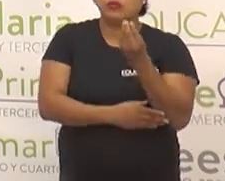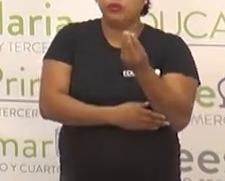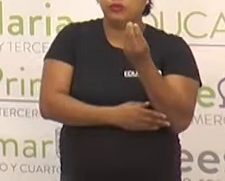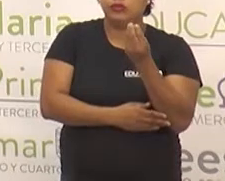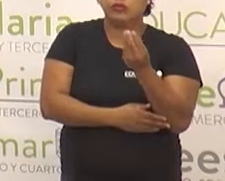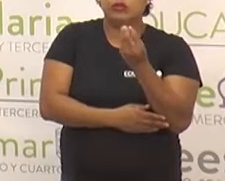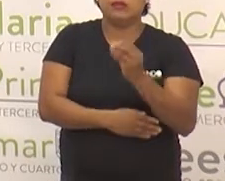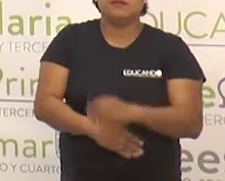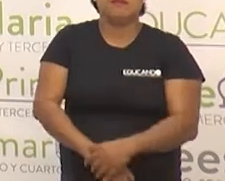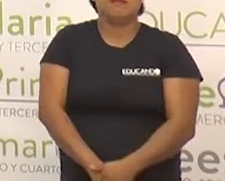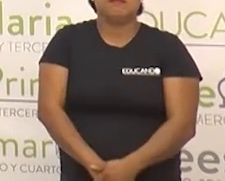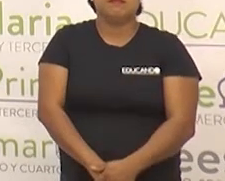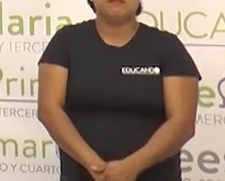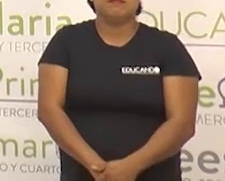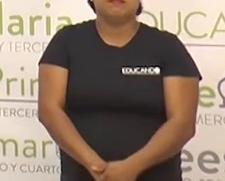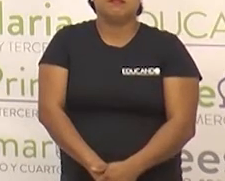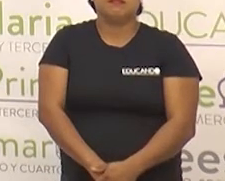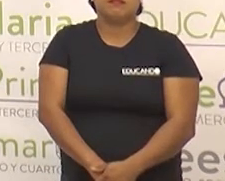mucha